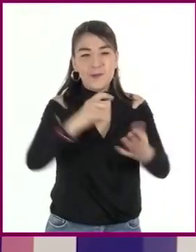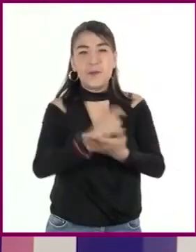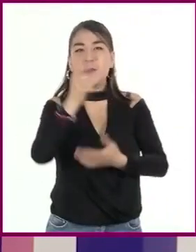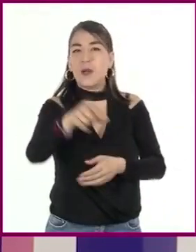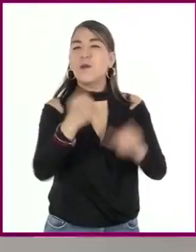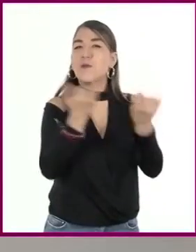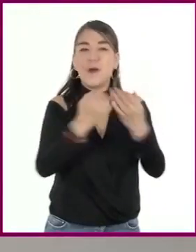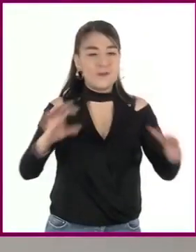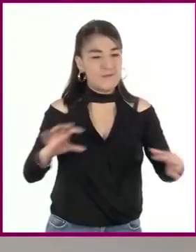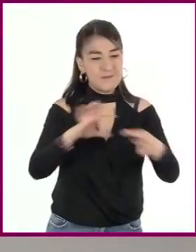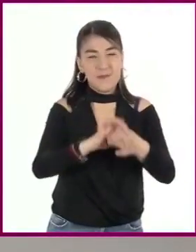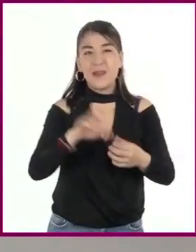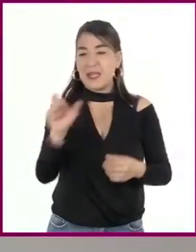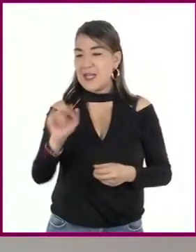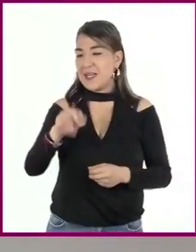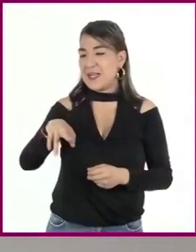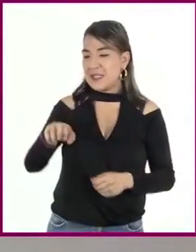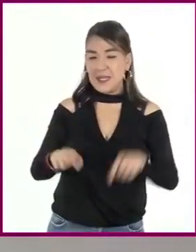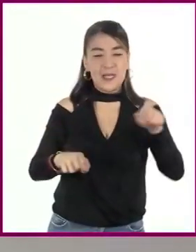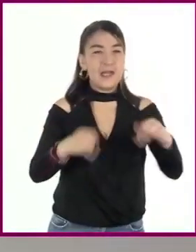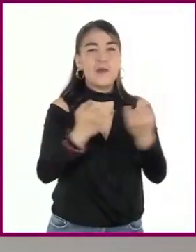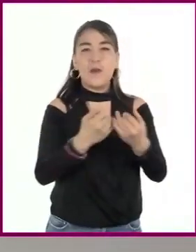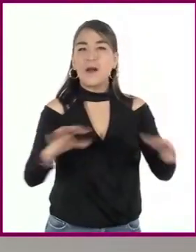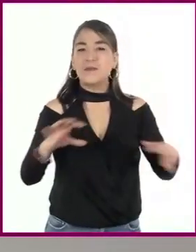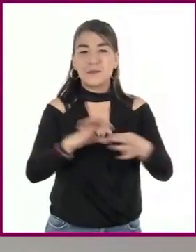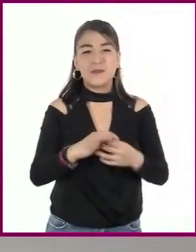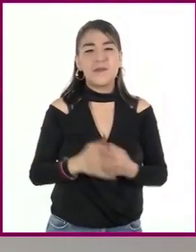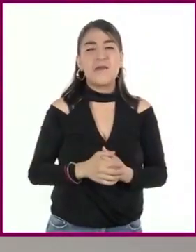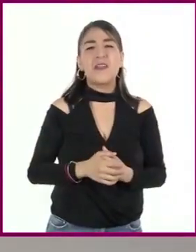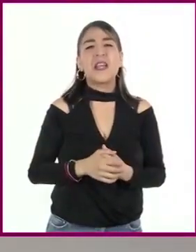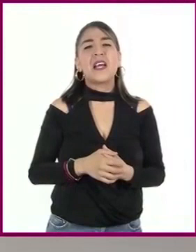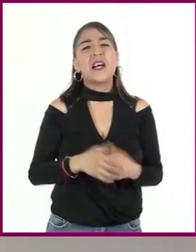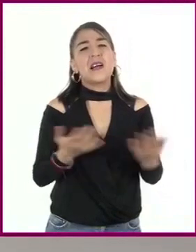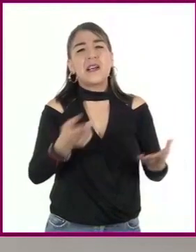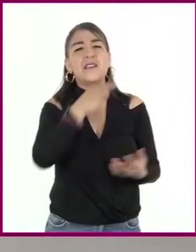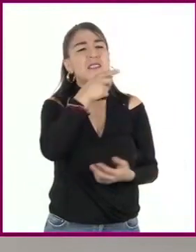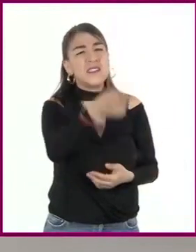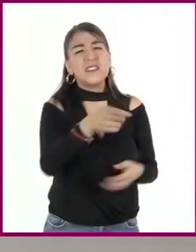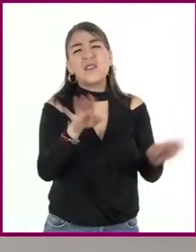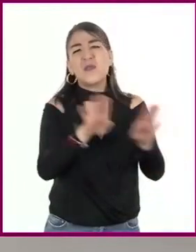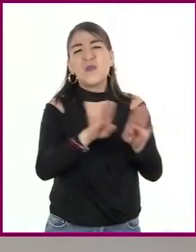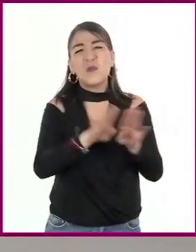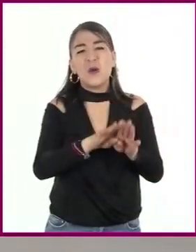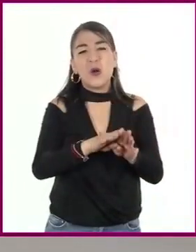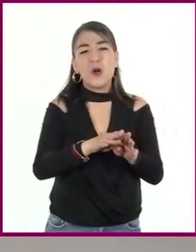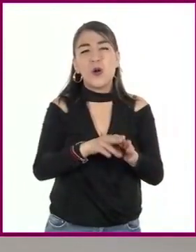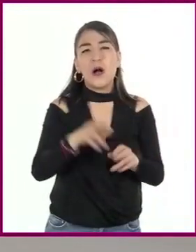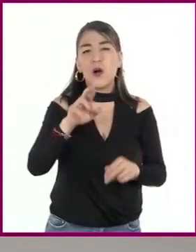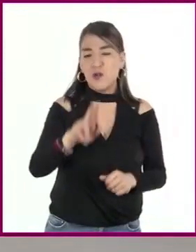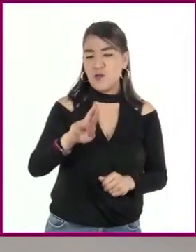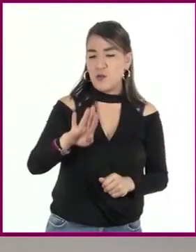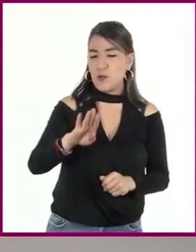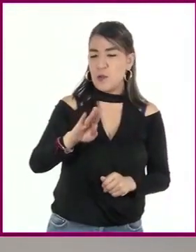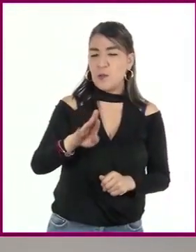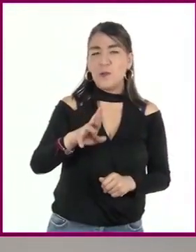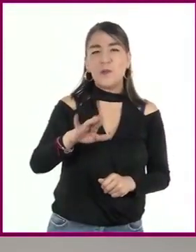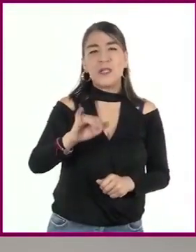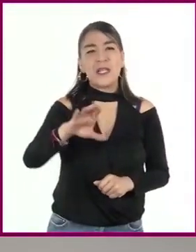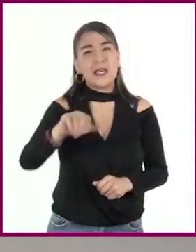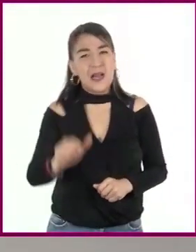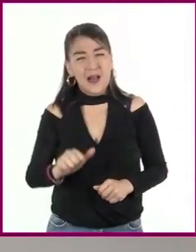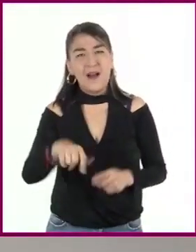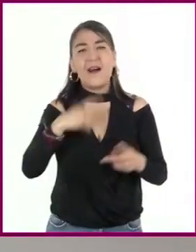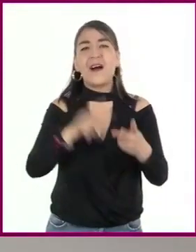identificación. Profesora, ¿y qué quiere decir cuando se indica que un documento debe llevar rúbrica o firma al